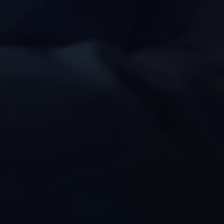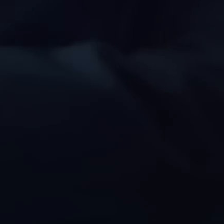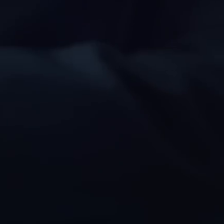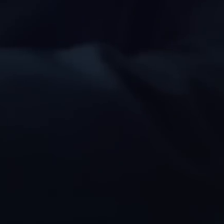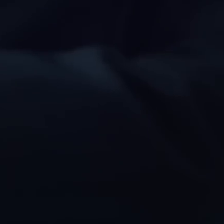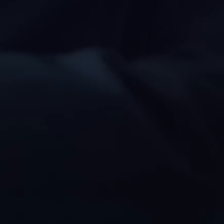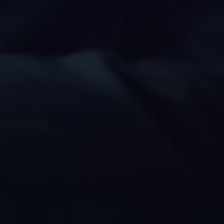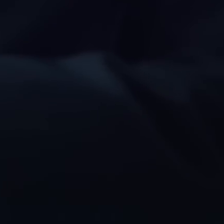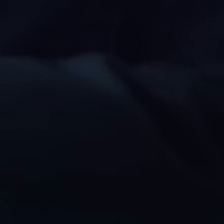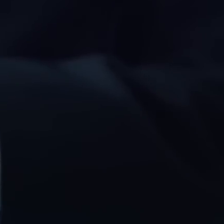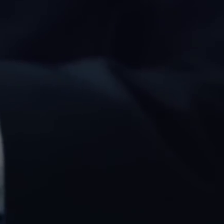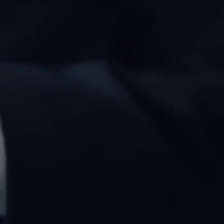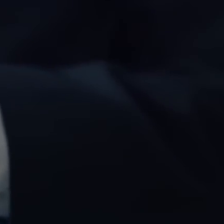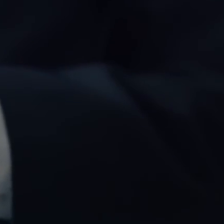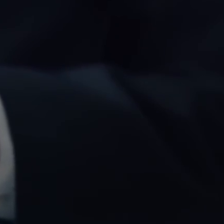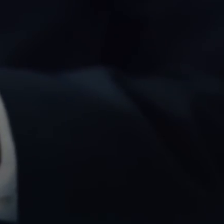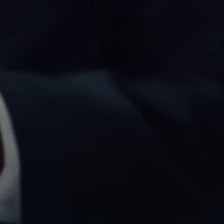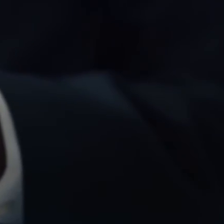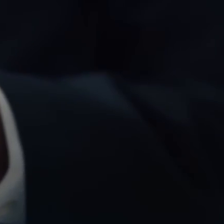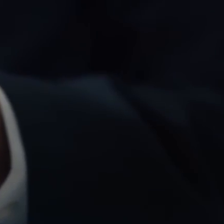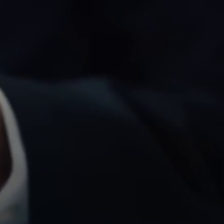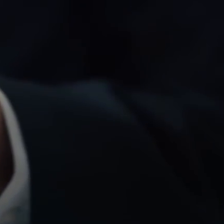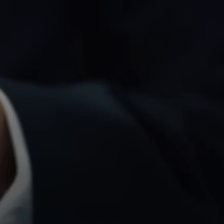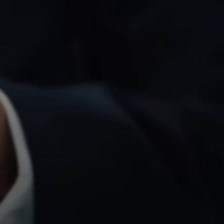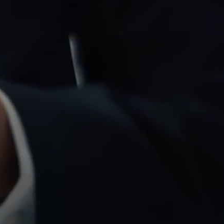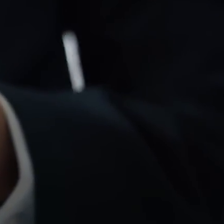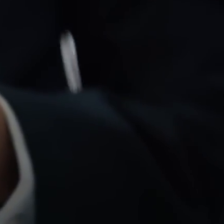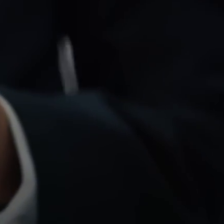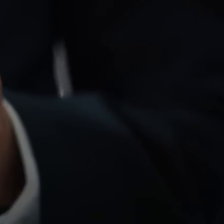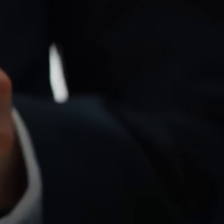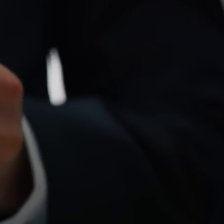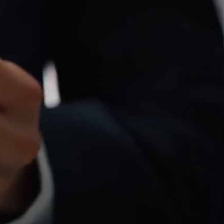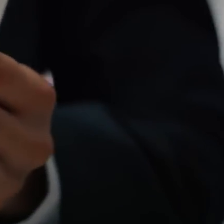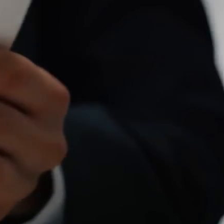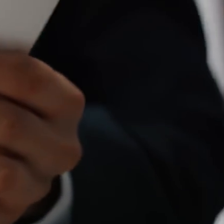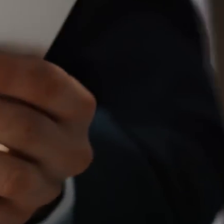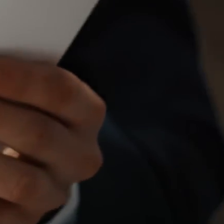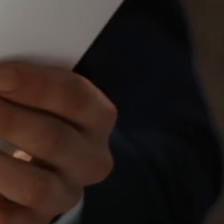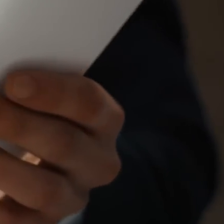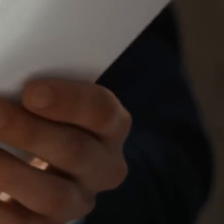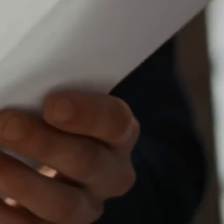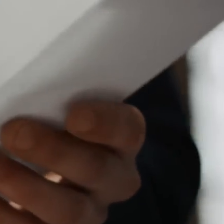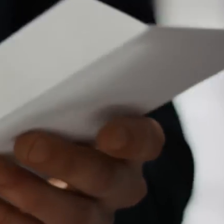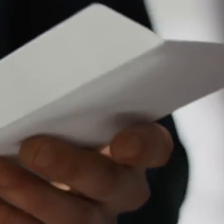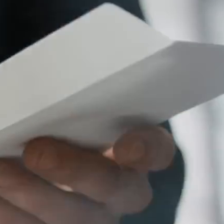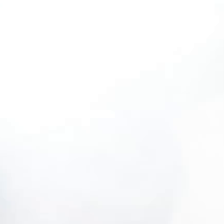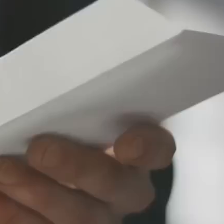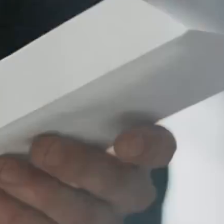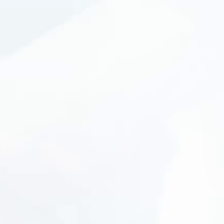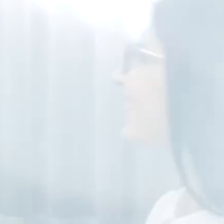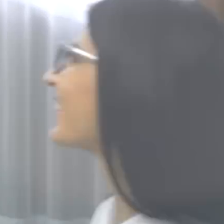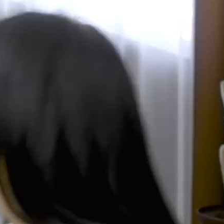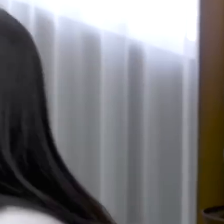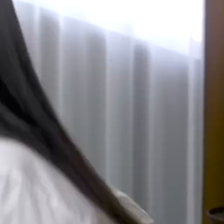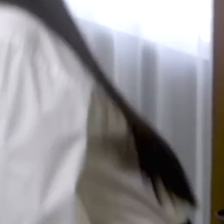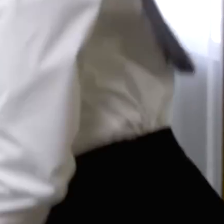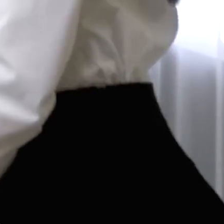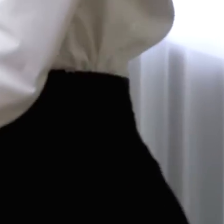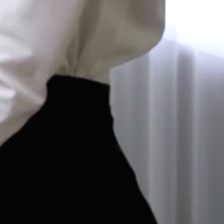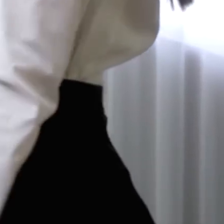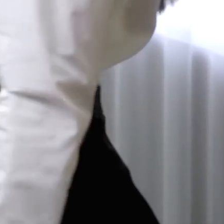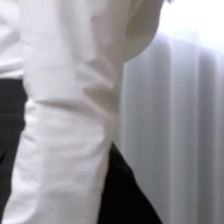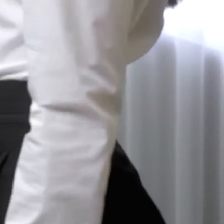magistrados y ministros que tienen todas las características para poder iniciar un procedimiento en su contra. Sin